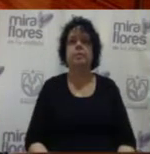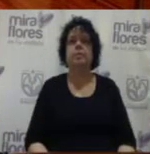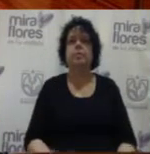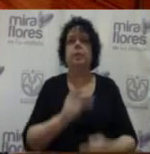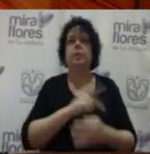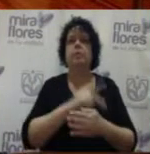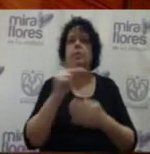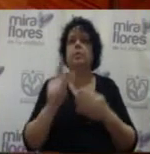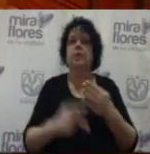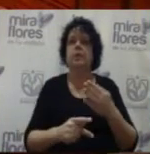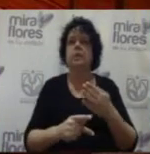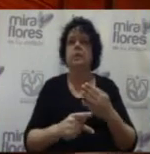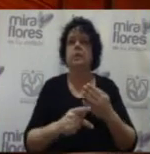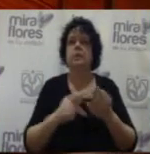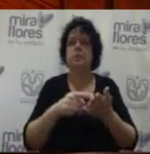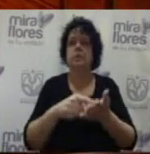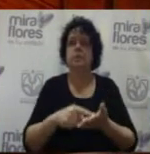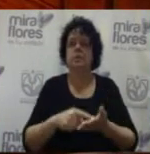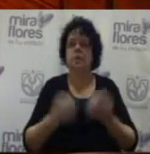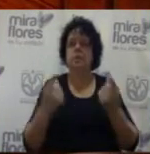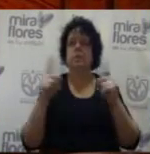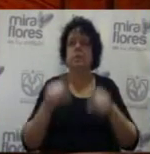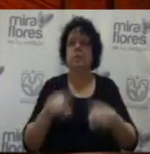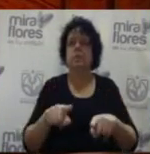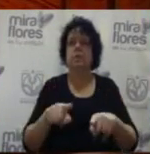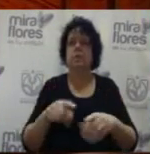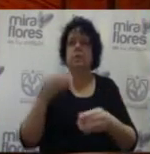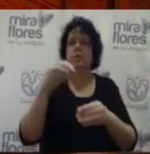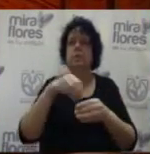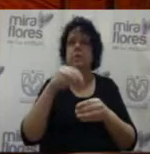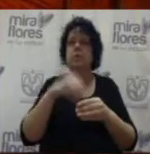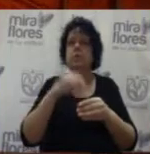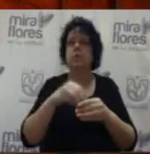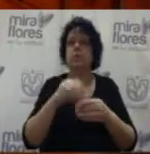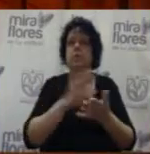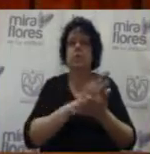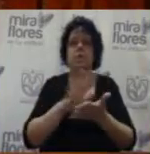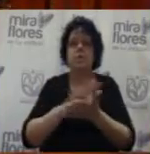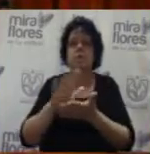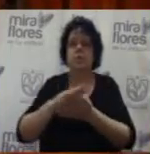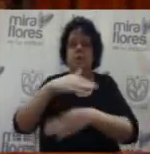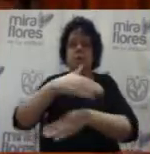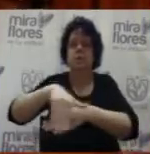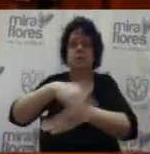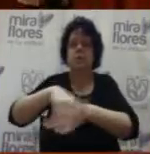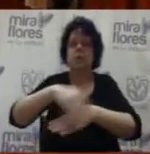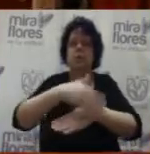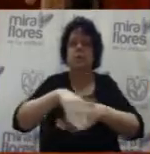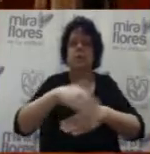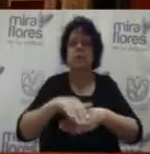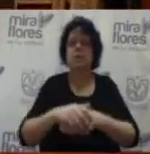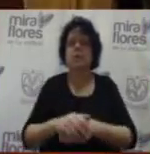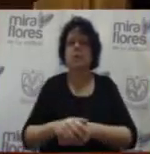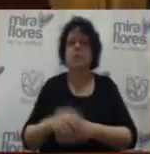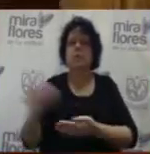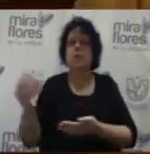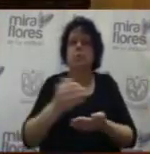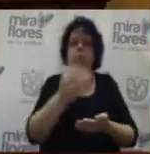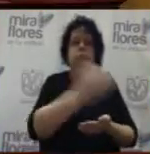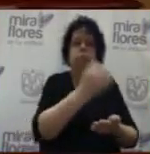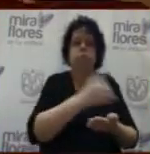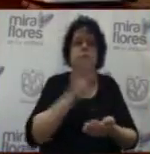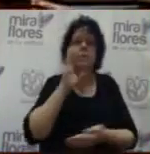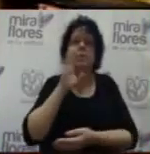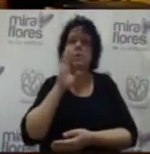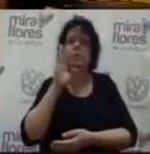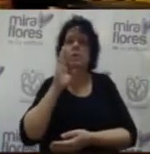Proyecto de ordenanza que aprueba el régimen tributario de los arbitrios de limpieza pública, barrio de calles y recolección de residuos sólidos, parques y jardines